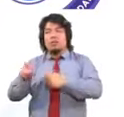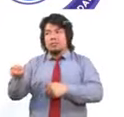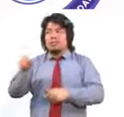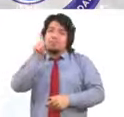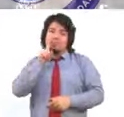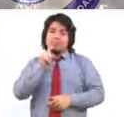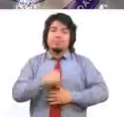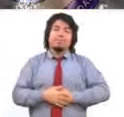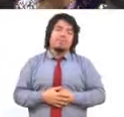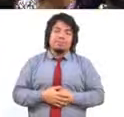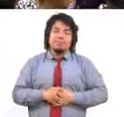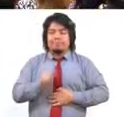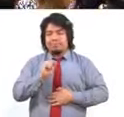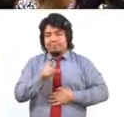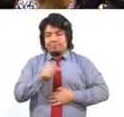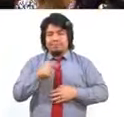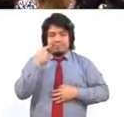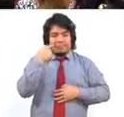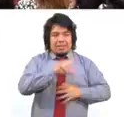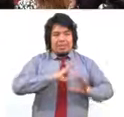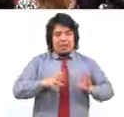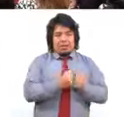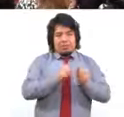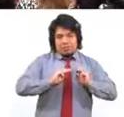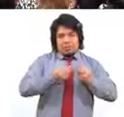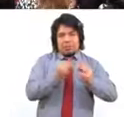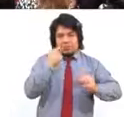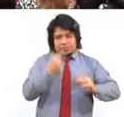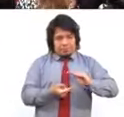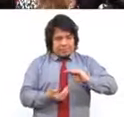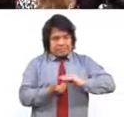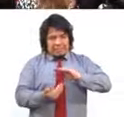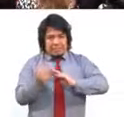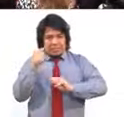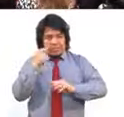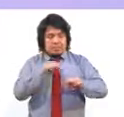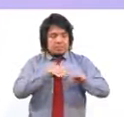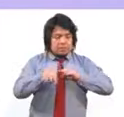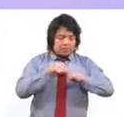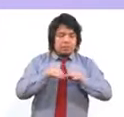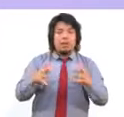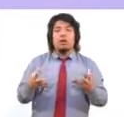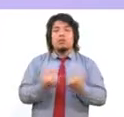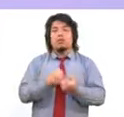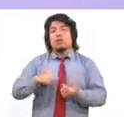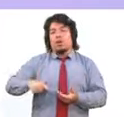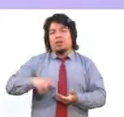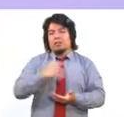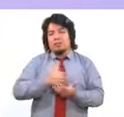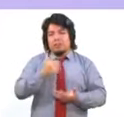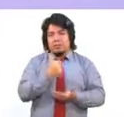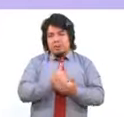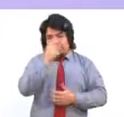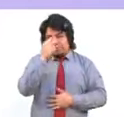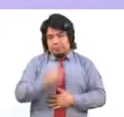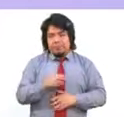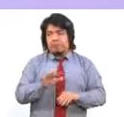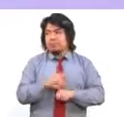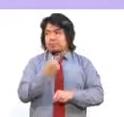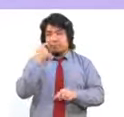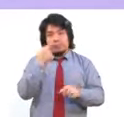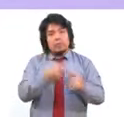Además, hemos establecido una mesa de trabajo permanente con la Fiscalía General de Justicia de la Ciudad de México para darle puntual seguimiento a estos